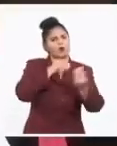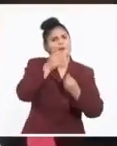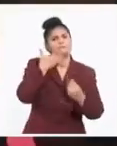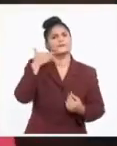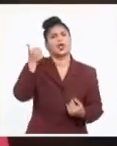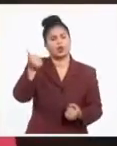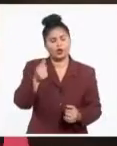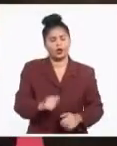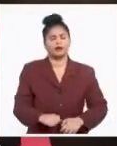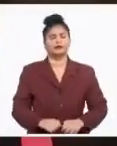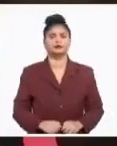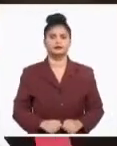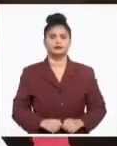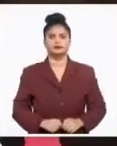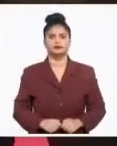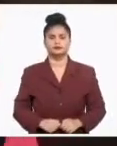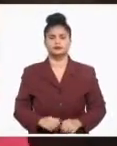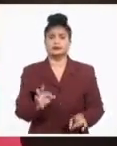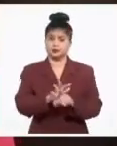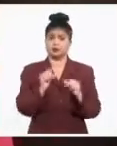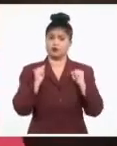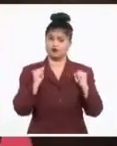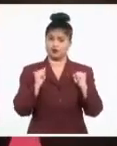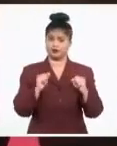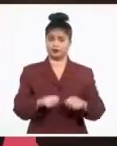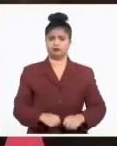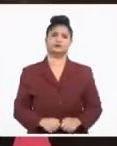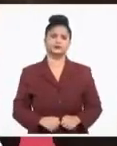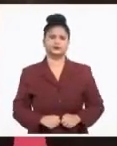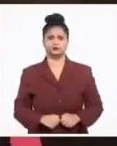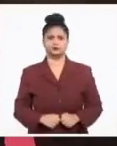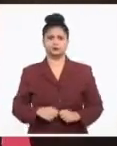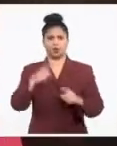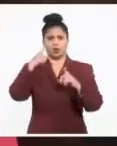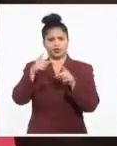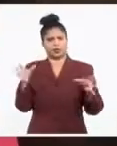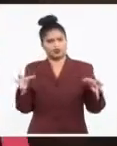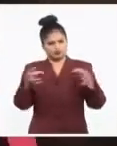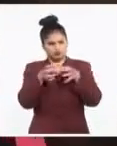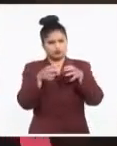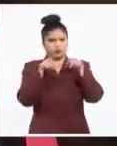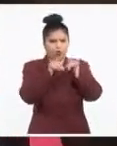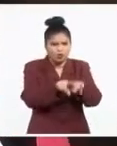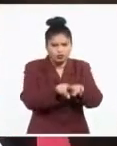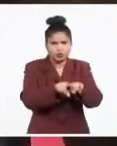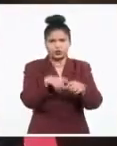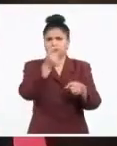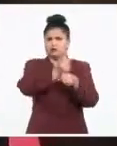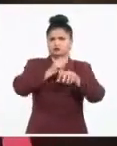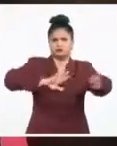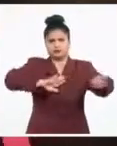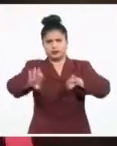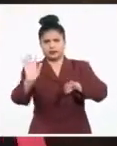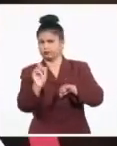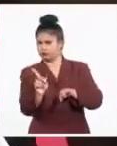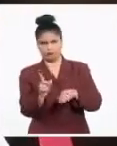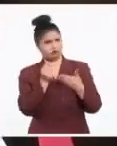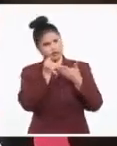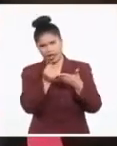partido. Bueno, yo creo que la clave se enfoca en jugar como equipo, en fabricar carreras, en estar